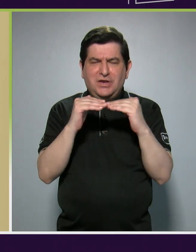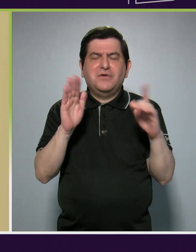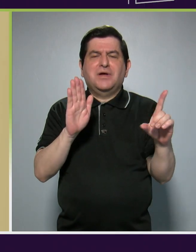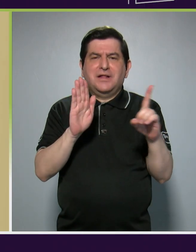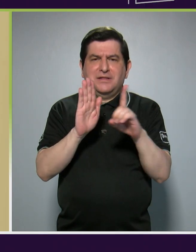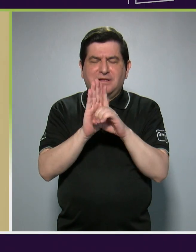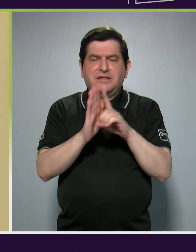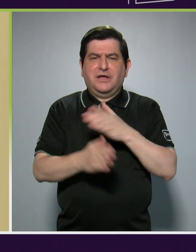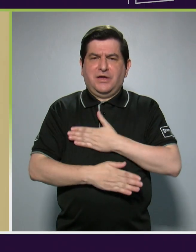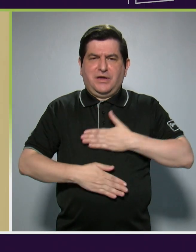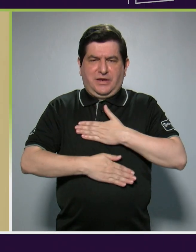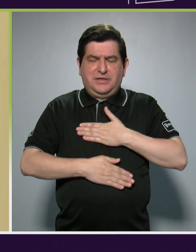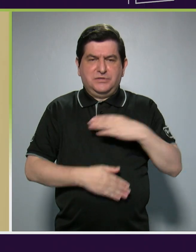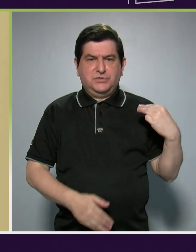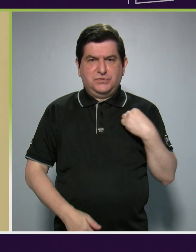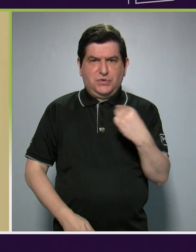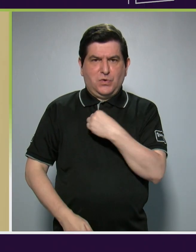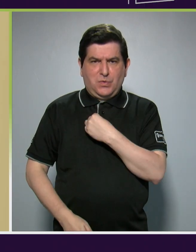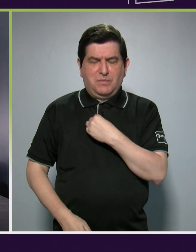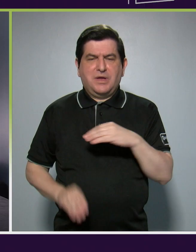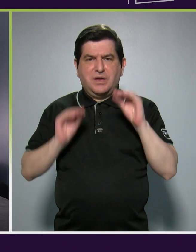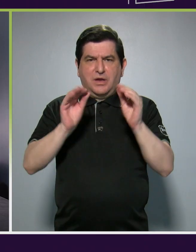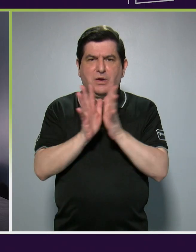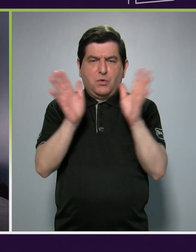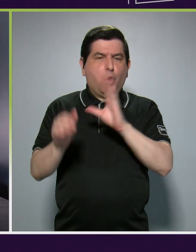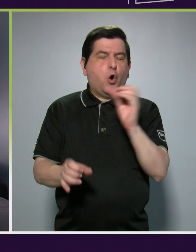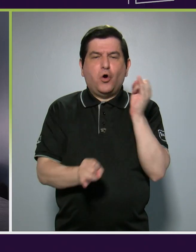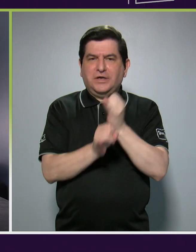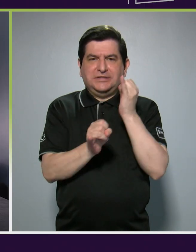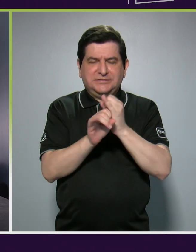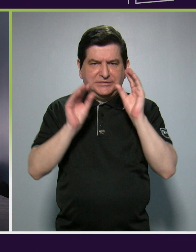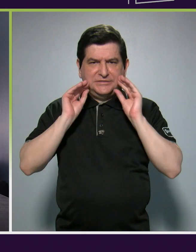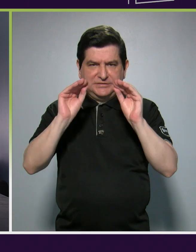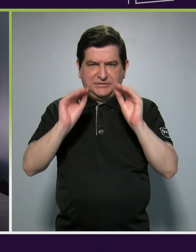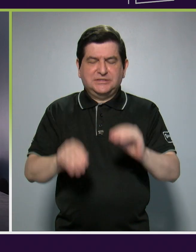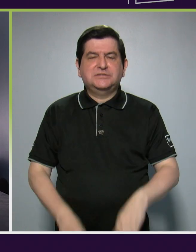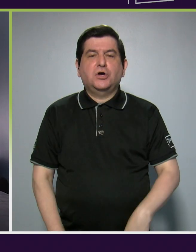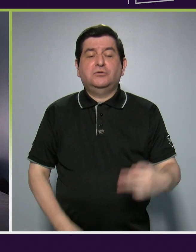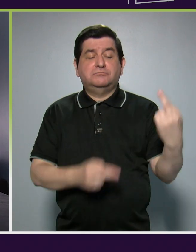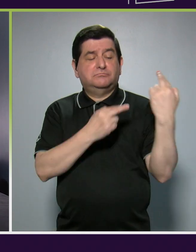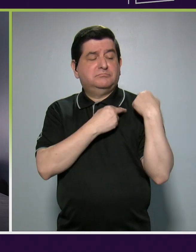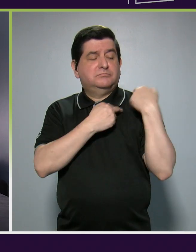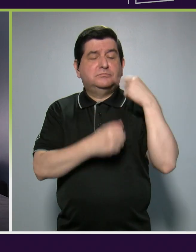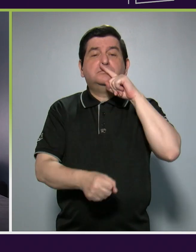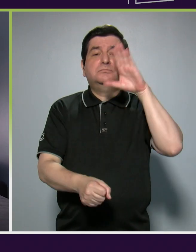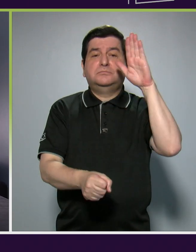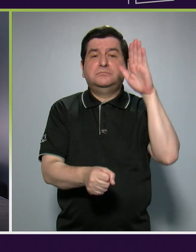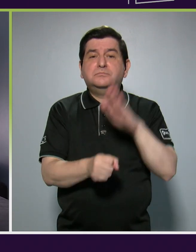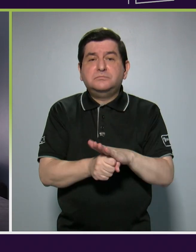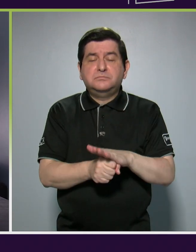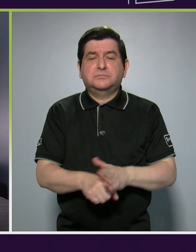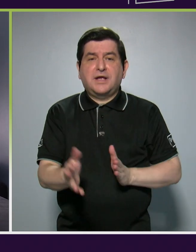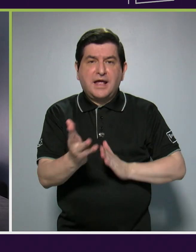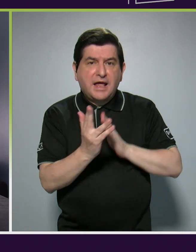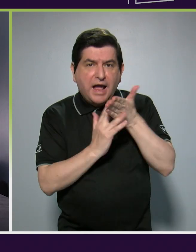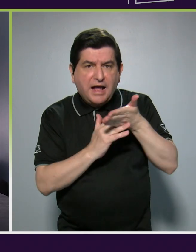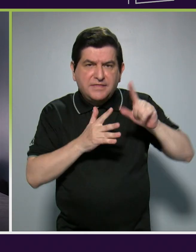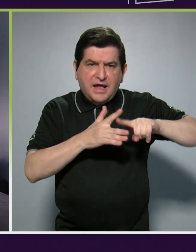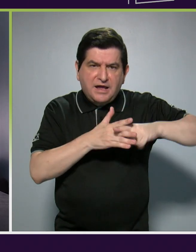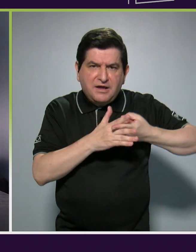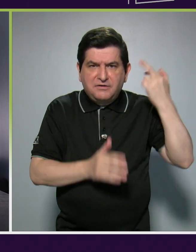derecho, y el MEP o las instituciones educativas tienen el deber de cumplirlo a través de